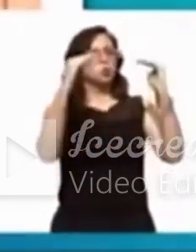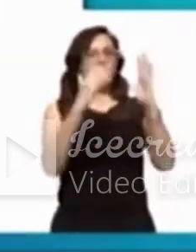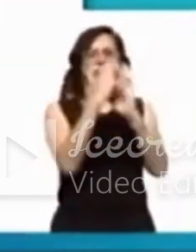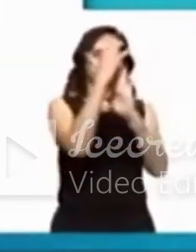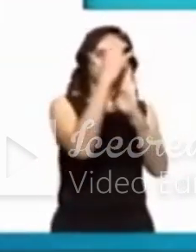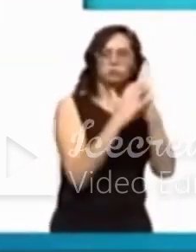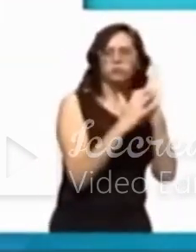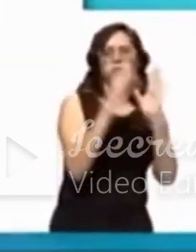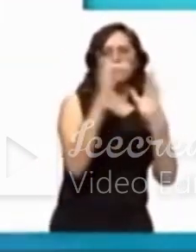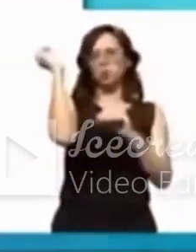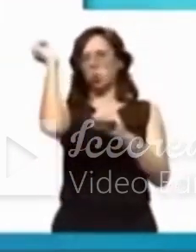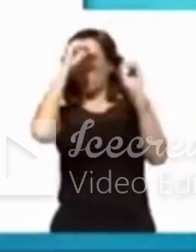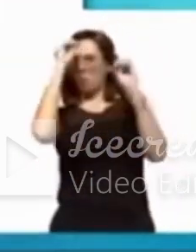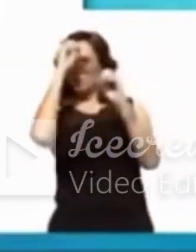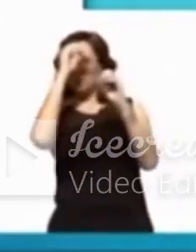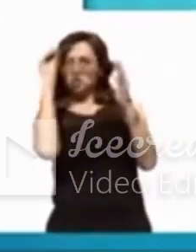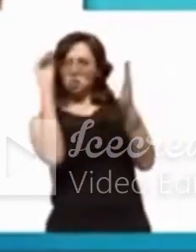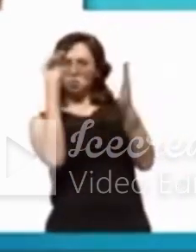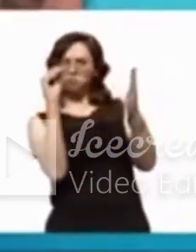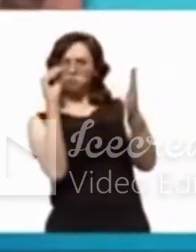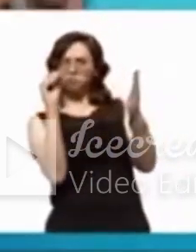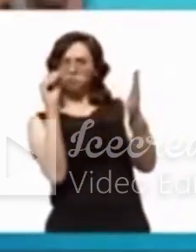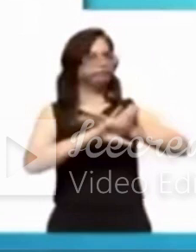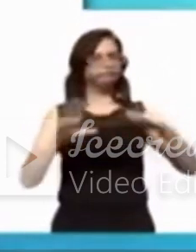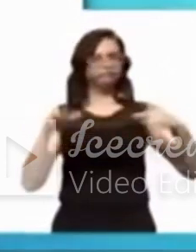incluye opiniones y aspira a la objetividad.